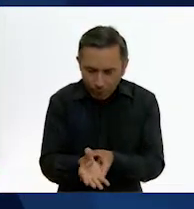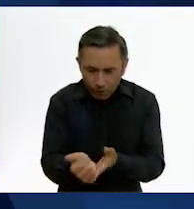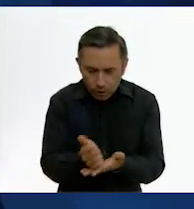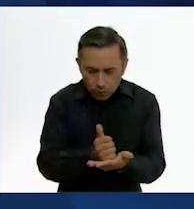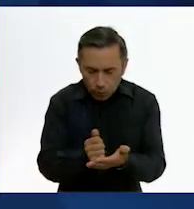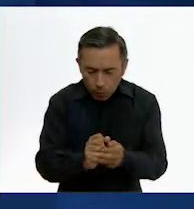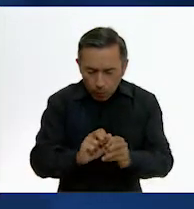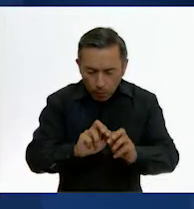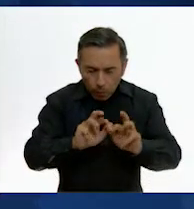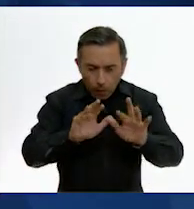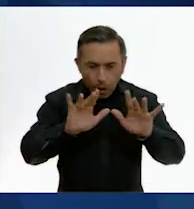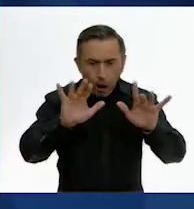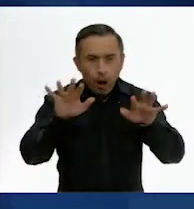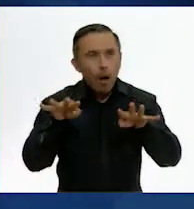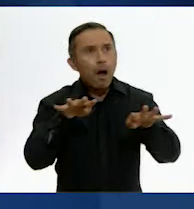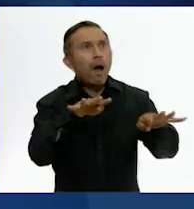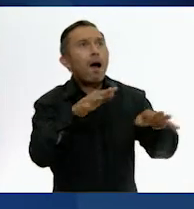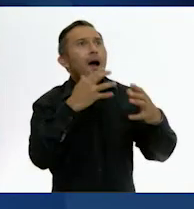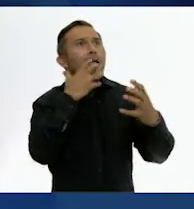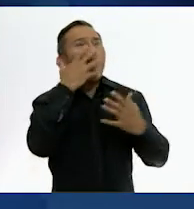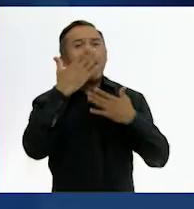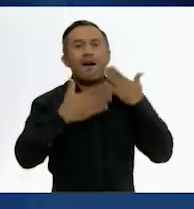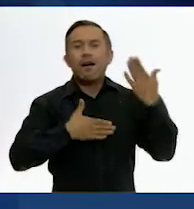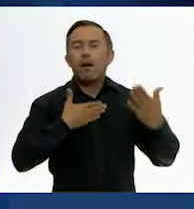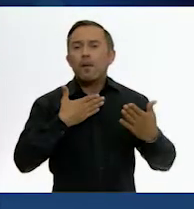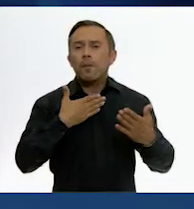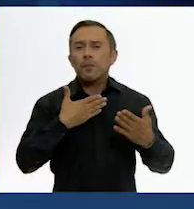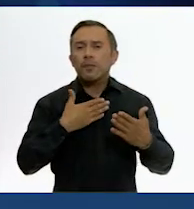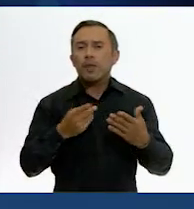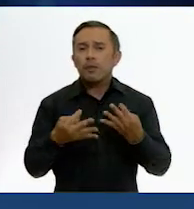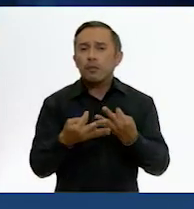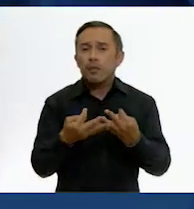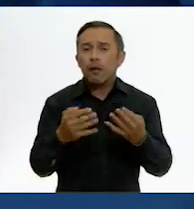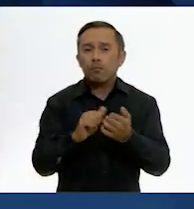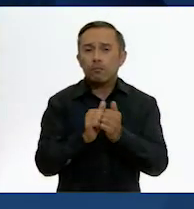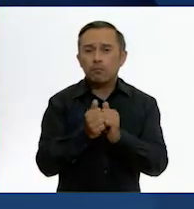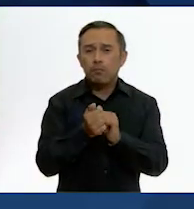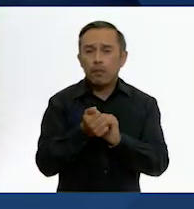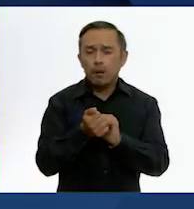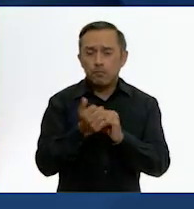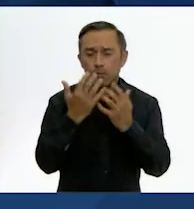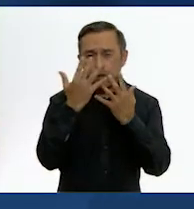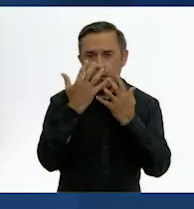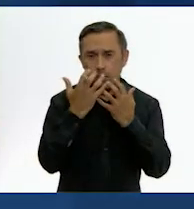porque se entristece la tierra cuando aparecen las violetas 15